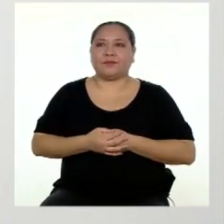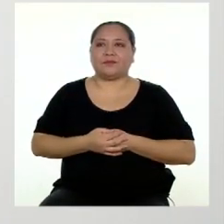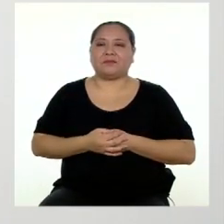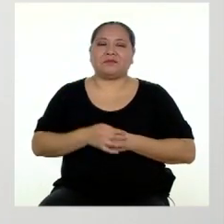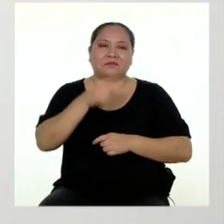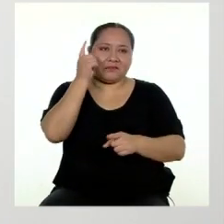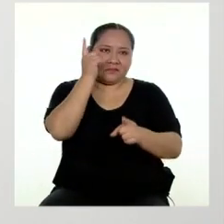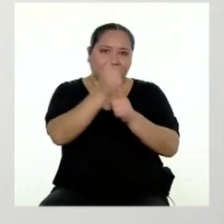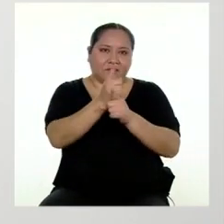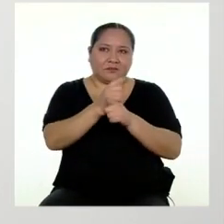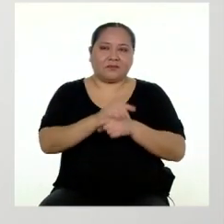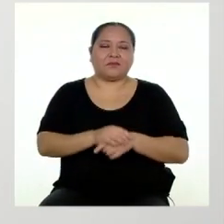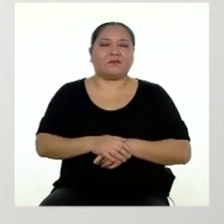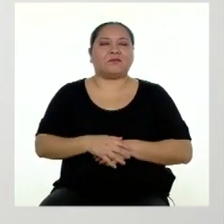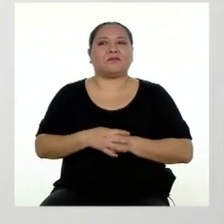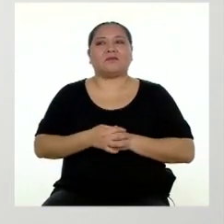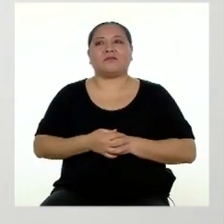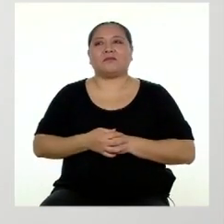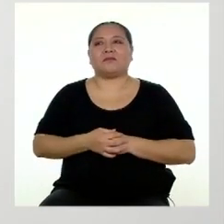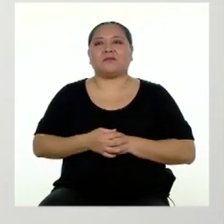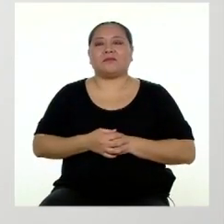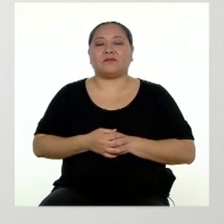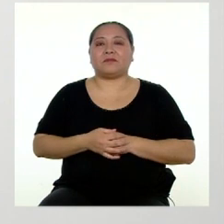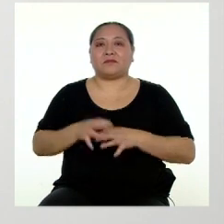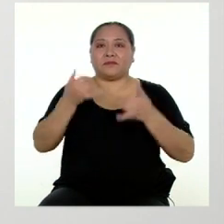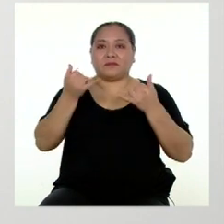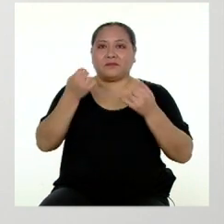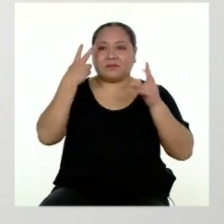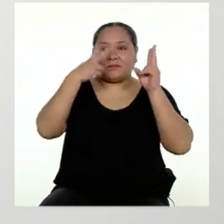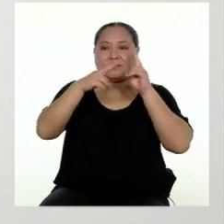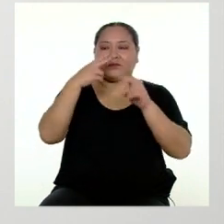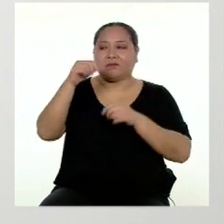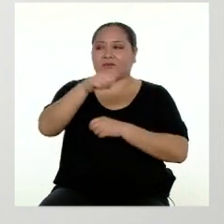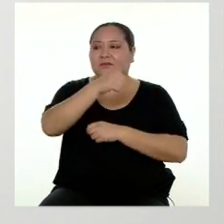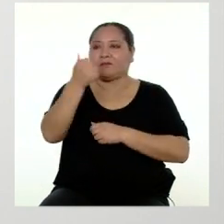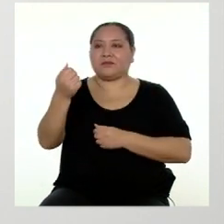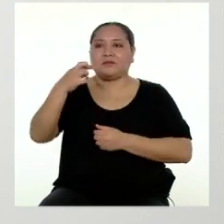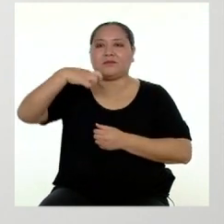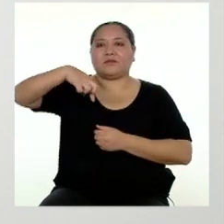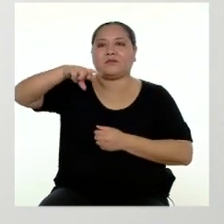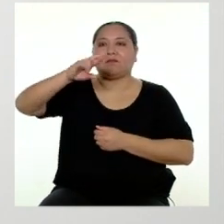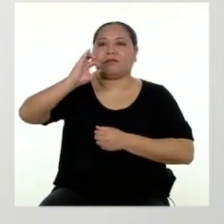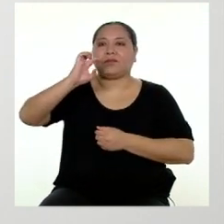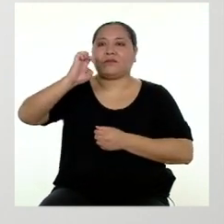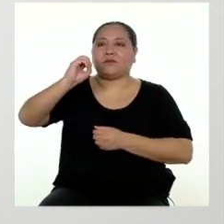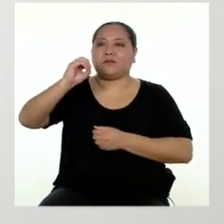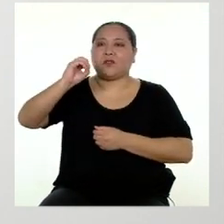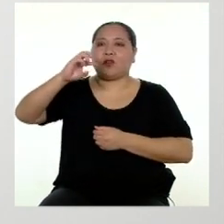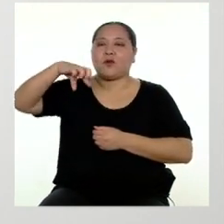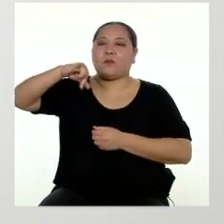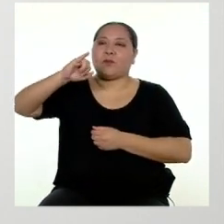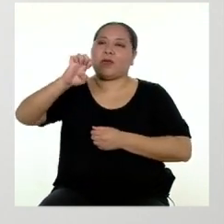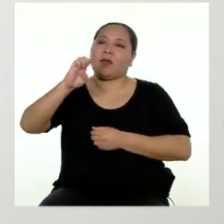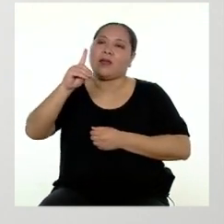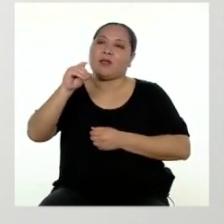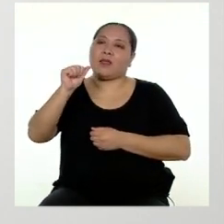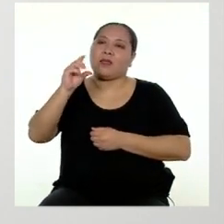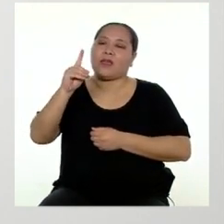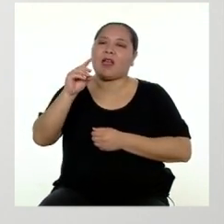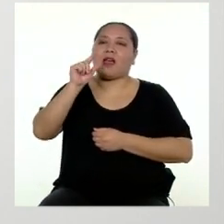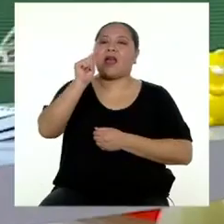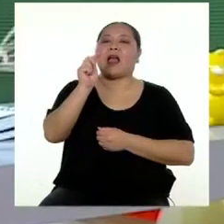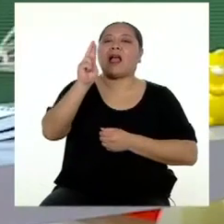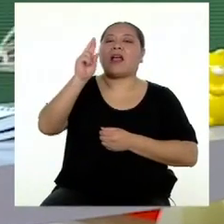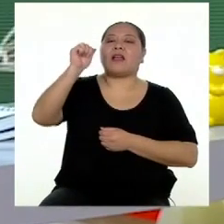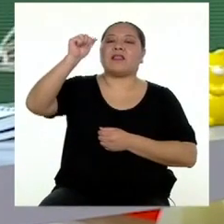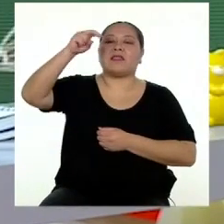En efecto, buen trabajo. Ahora veamos la siguiente propiedad. Esta se llama transitiva. ¿A qué te